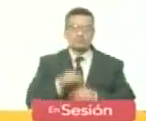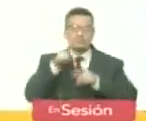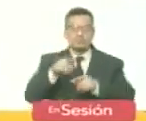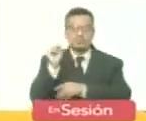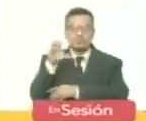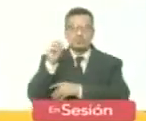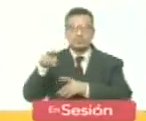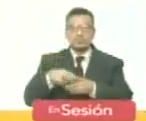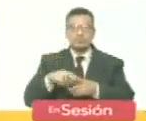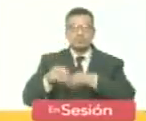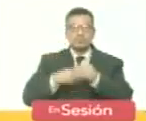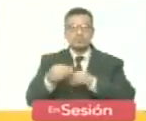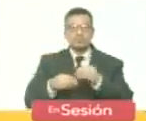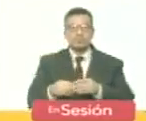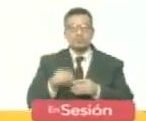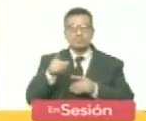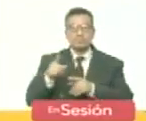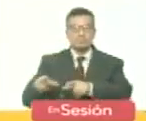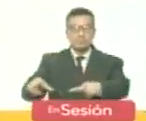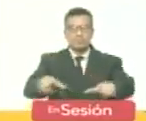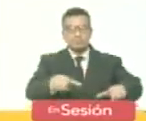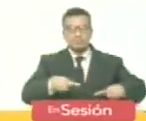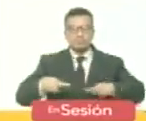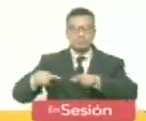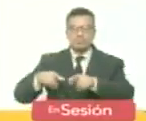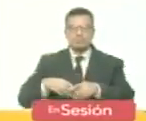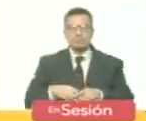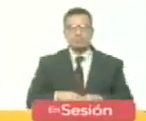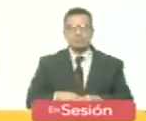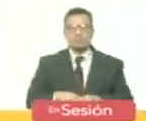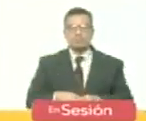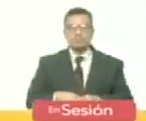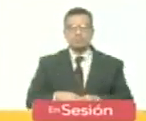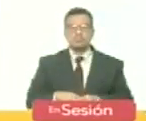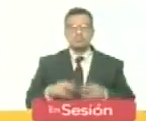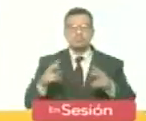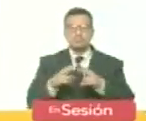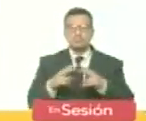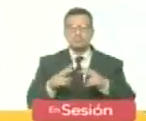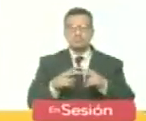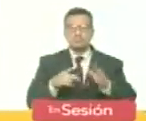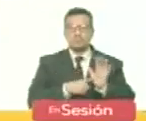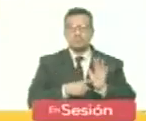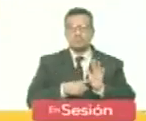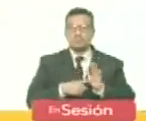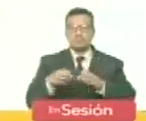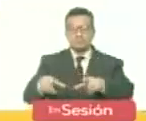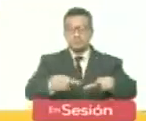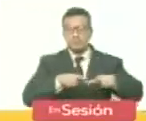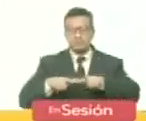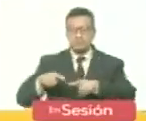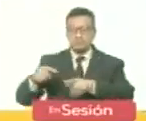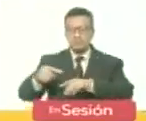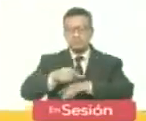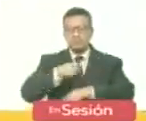asamblea se convierta en el espacio de encuentro entre los sectores gremiales.